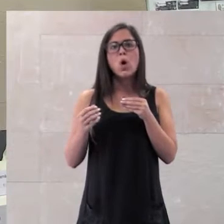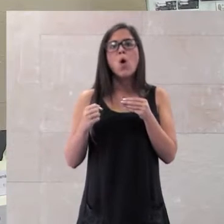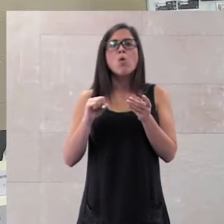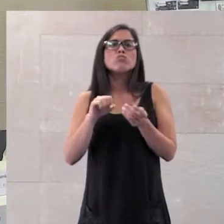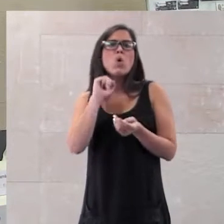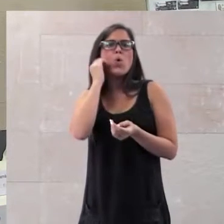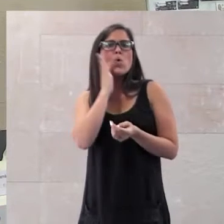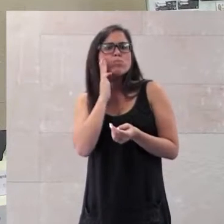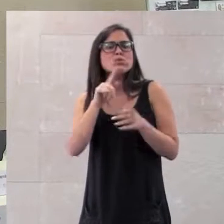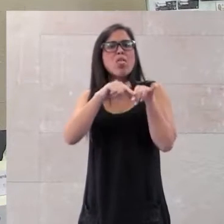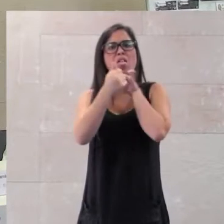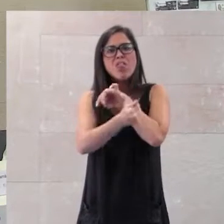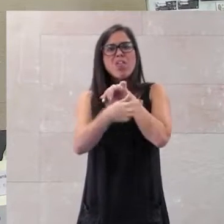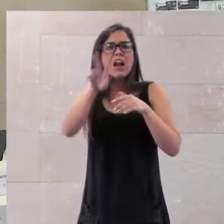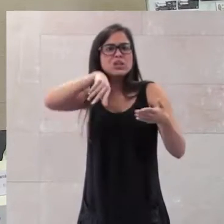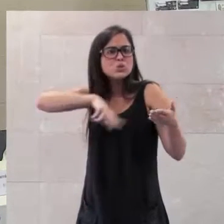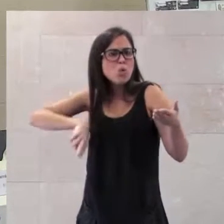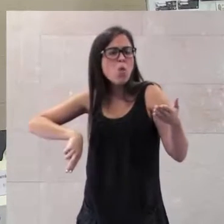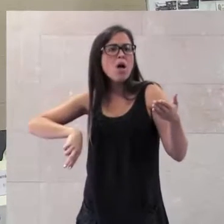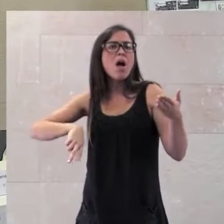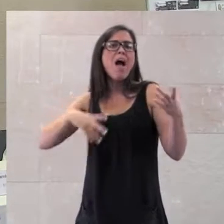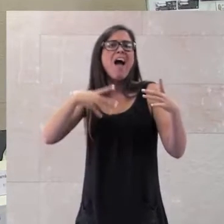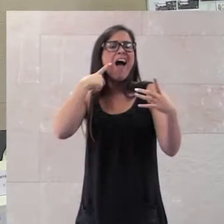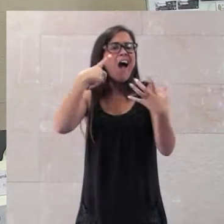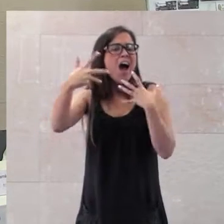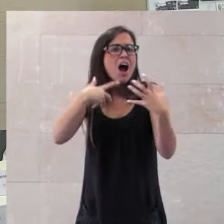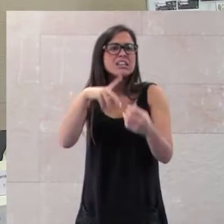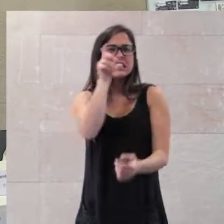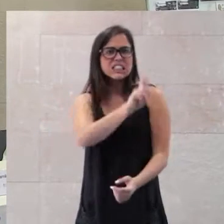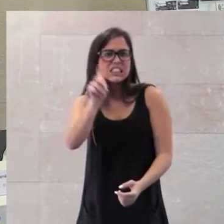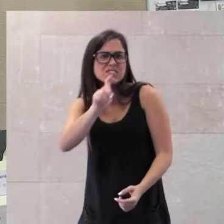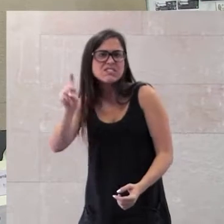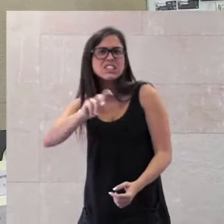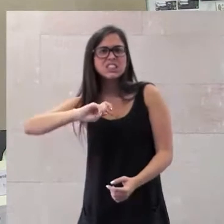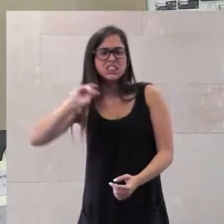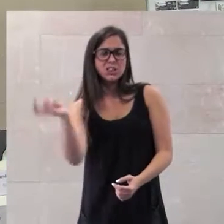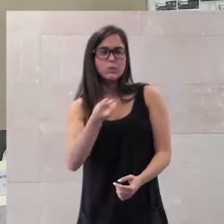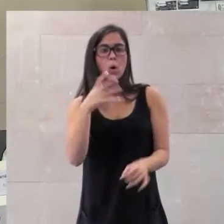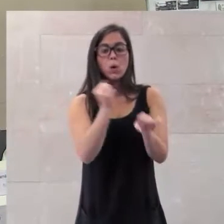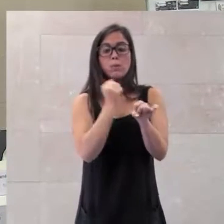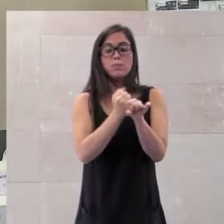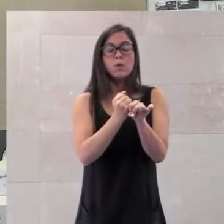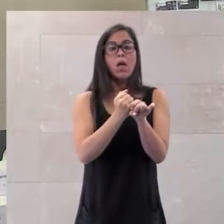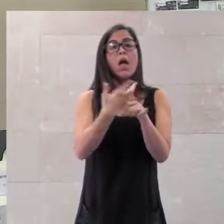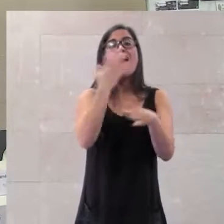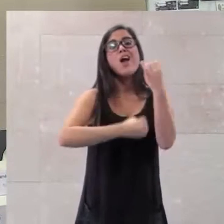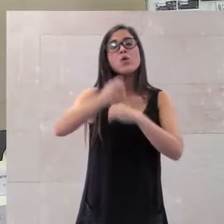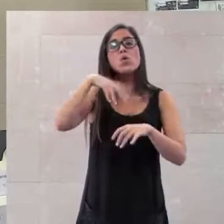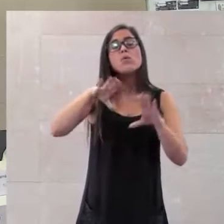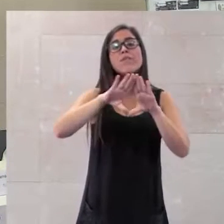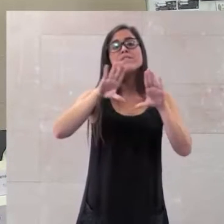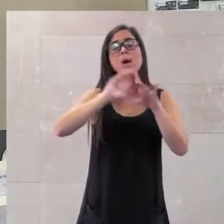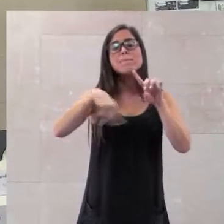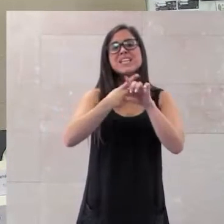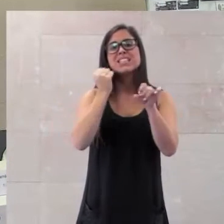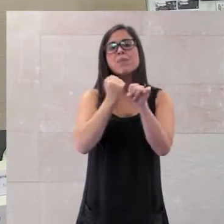literatura, de escritura, cómics, bueno, artes, fotografía, grafitis, clau, de empleo, economía feminista y sobre